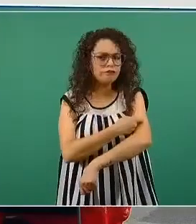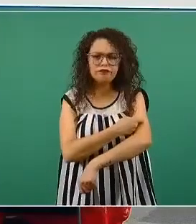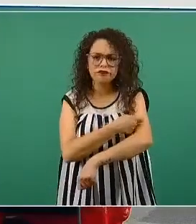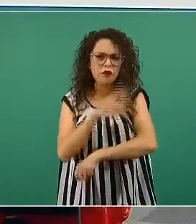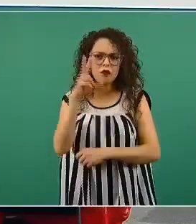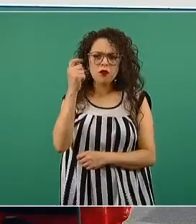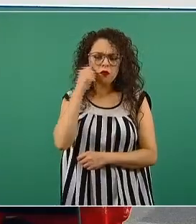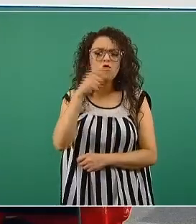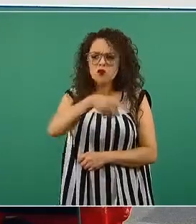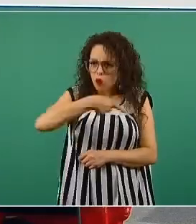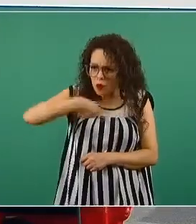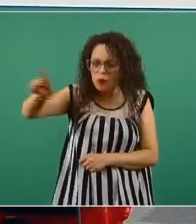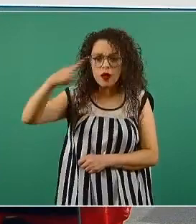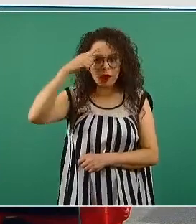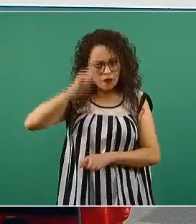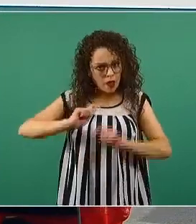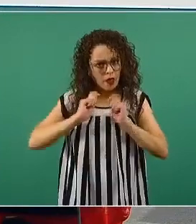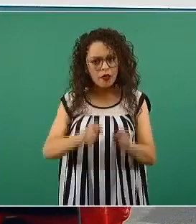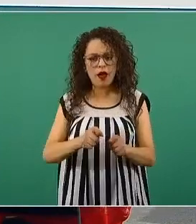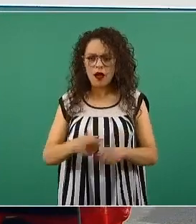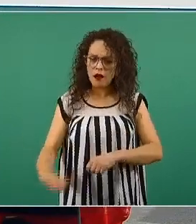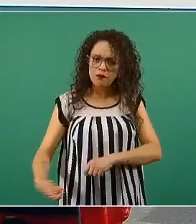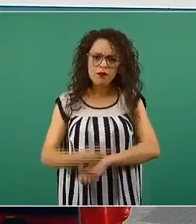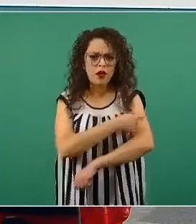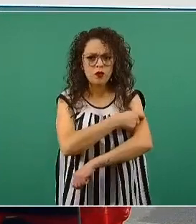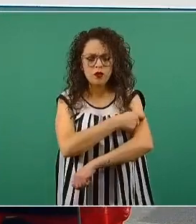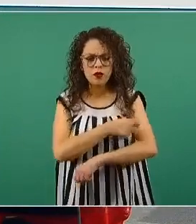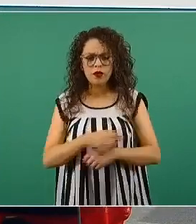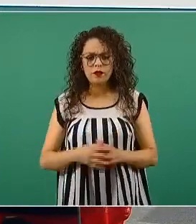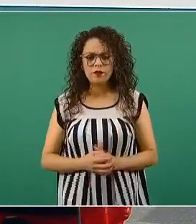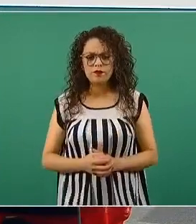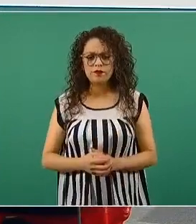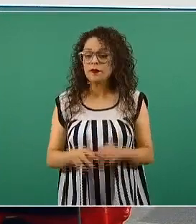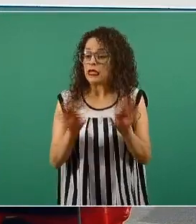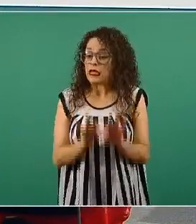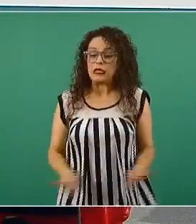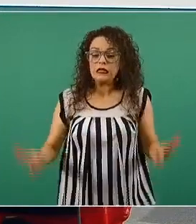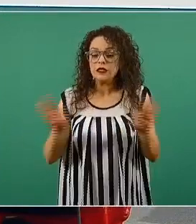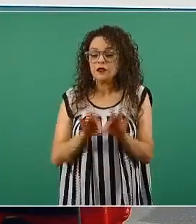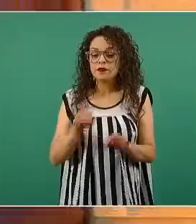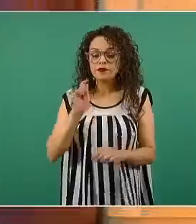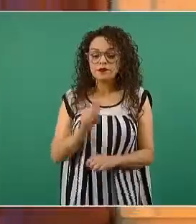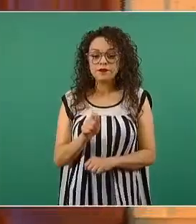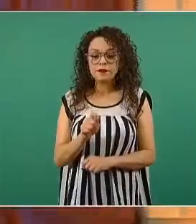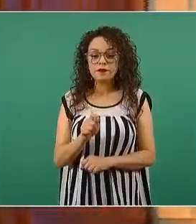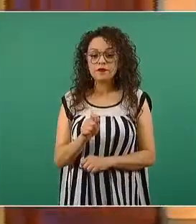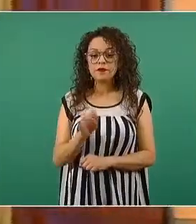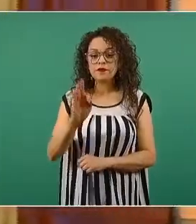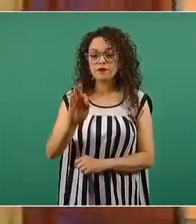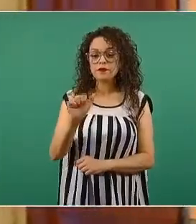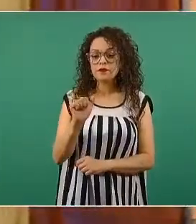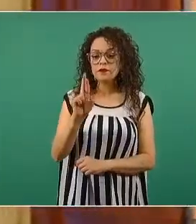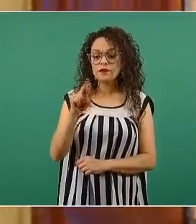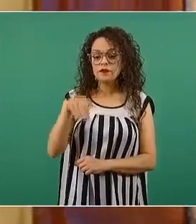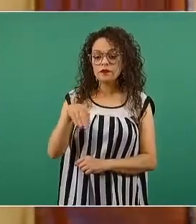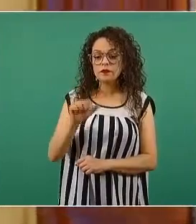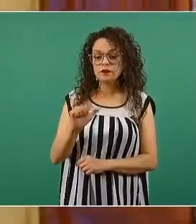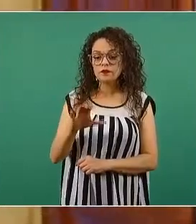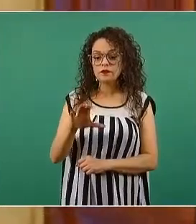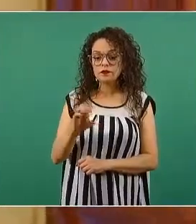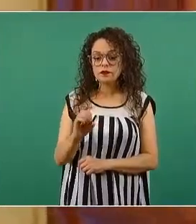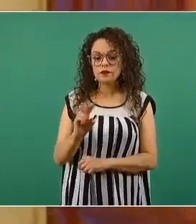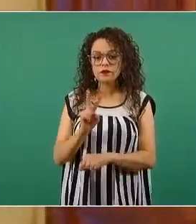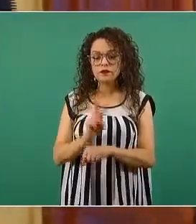vacunarse. Y es esencial, esto es muy importante, lo que los vacunólogos llamamos la farmacovigilancia,